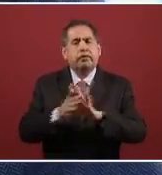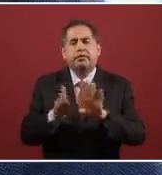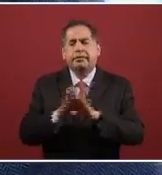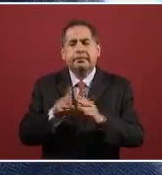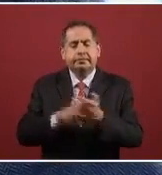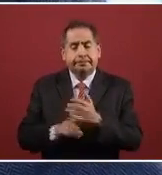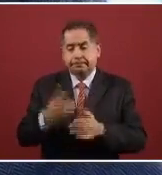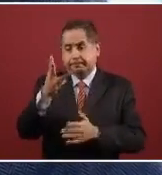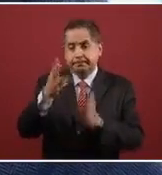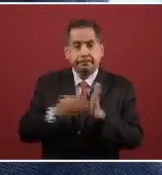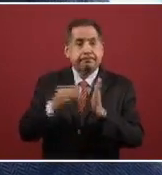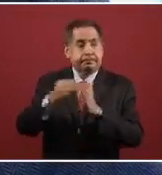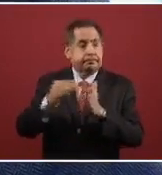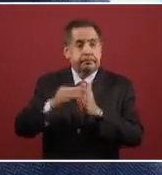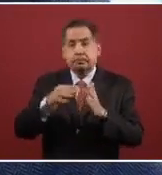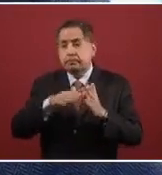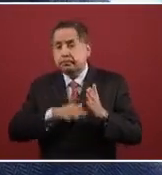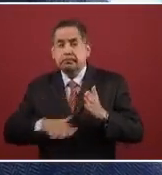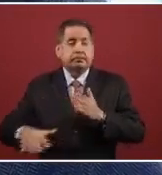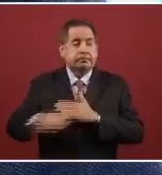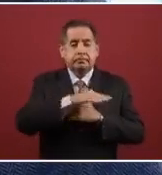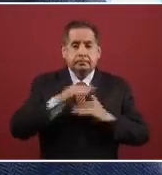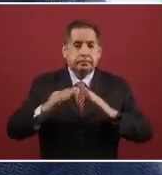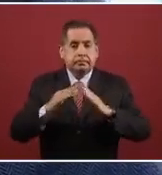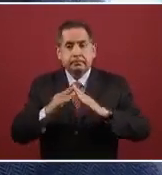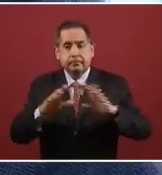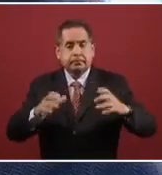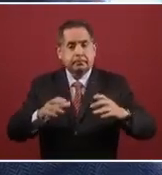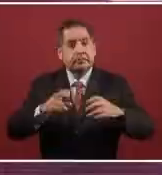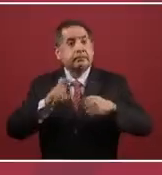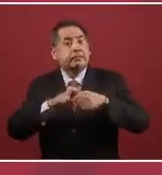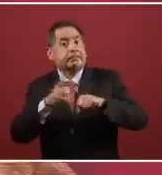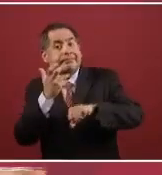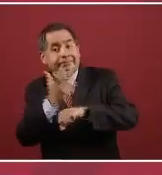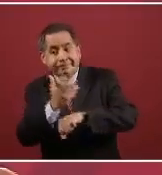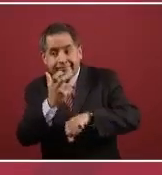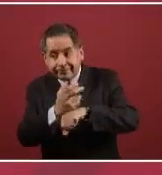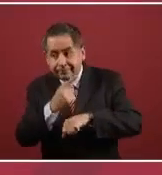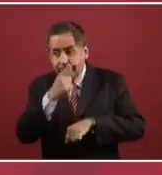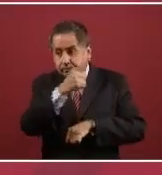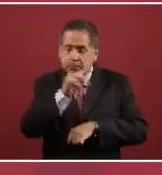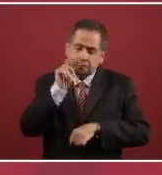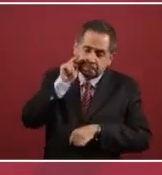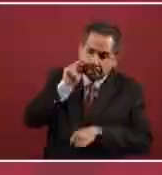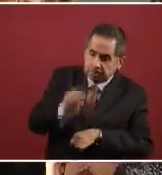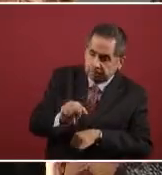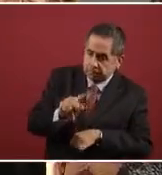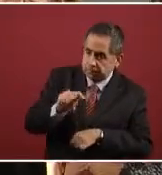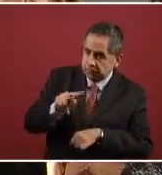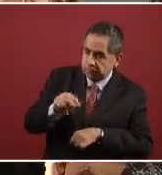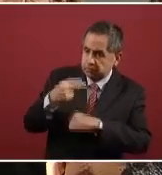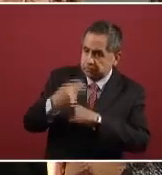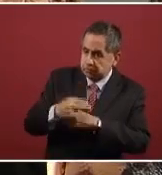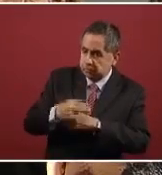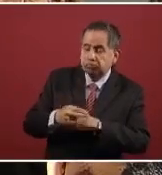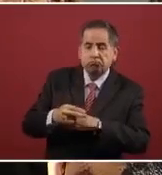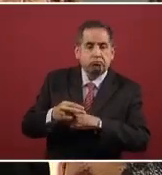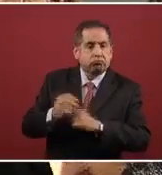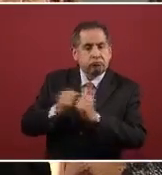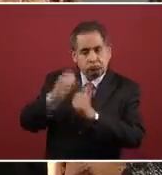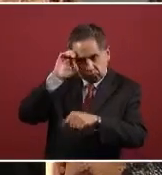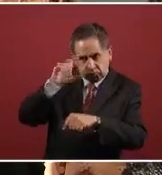3 millones de hogares de mexicanos en Estados Unidos que van a ver el Festival de